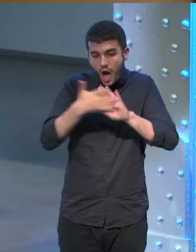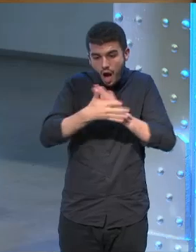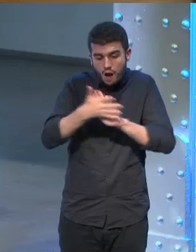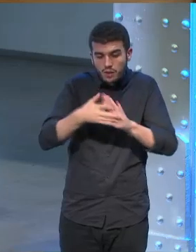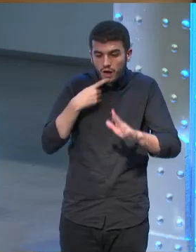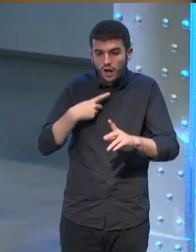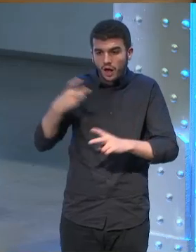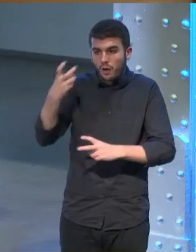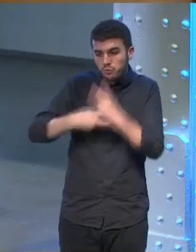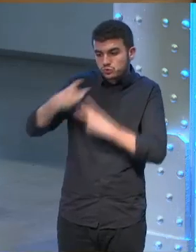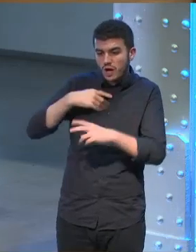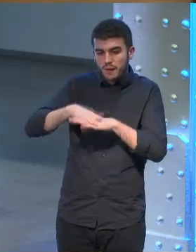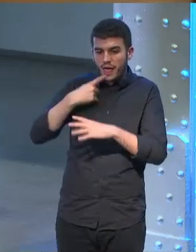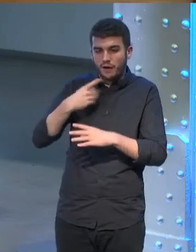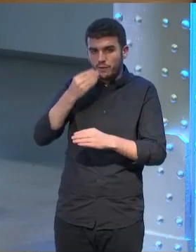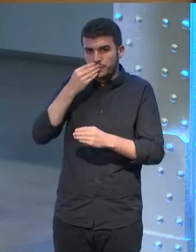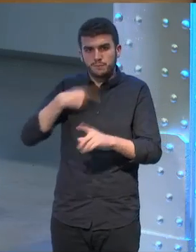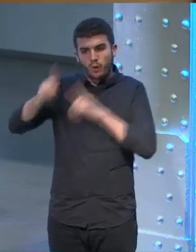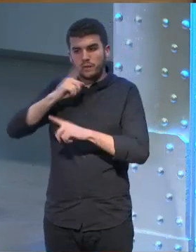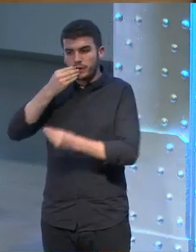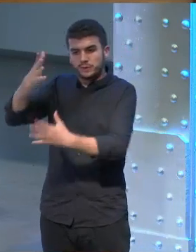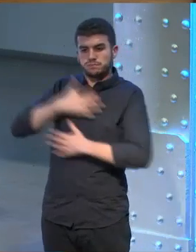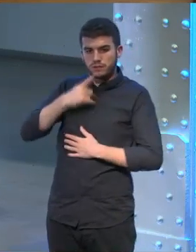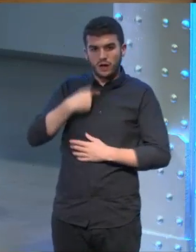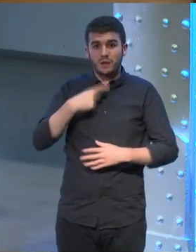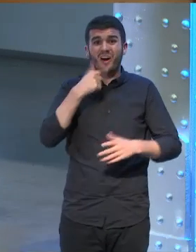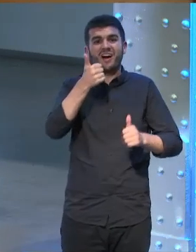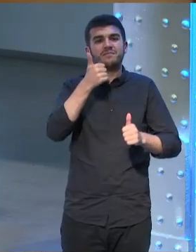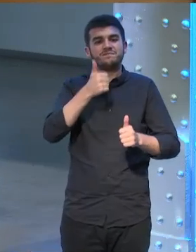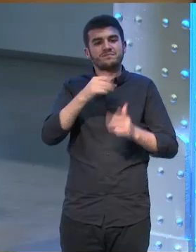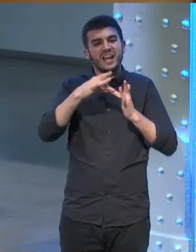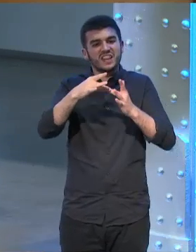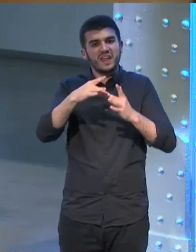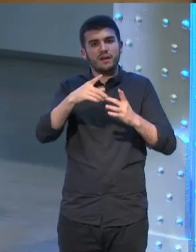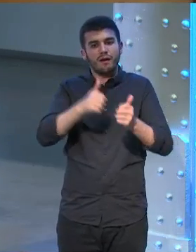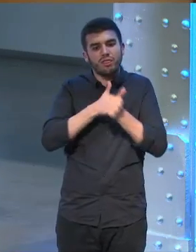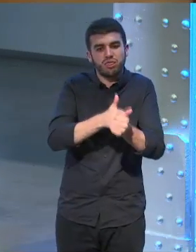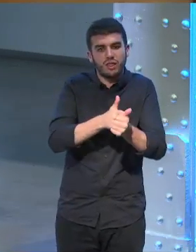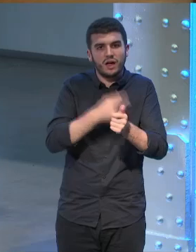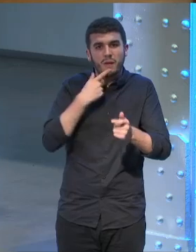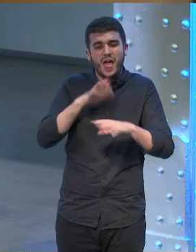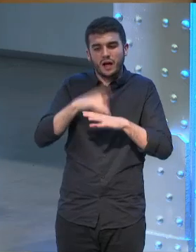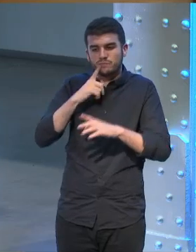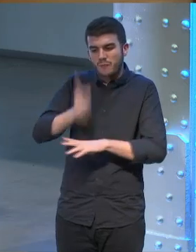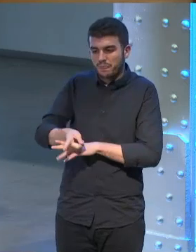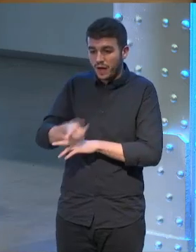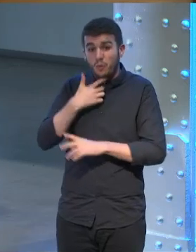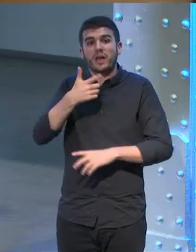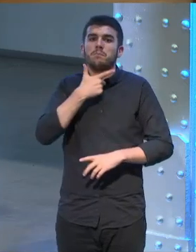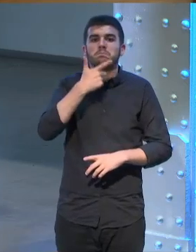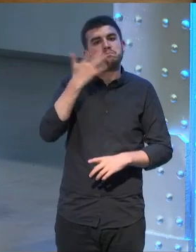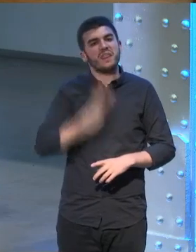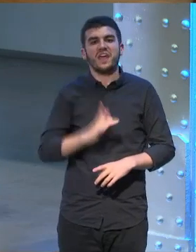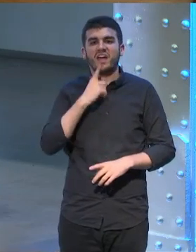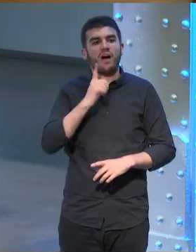antes me buscaba para quitarse el marrón, porque es más fácil seguir a alguien que el dirigir a unas personas, que parece que es fácil mandar, pero yo